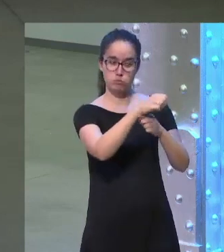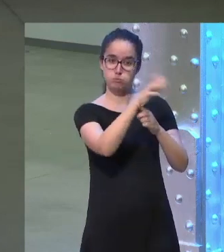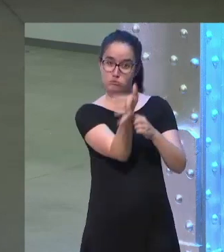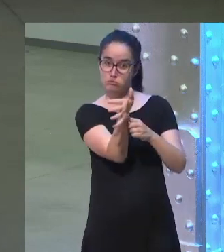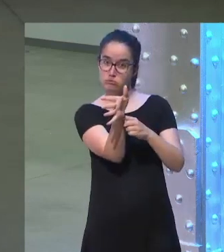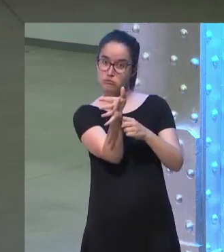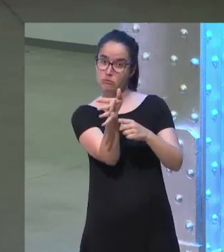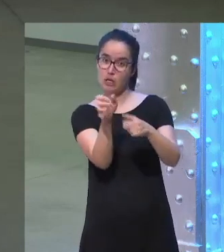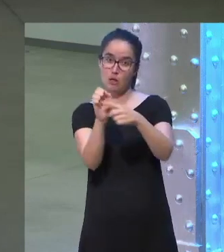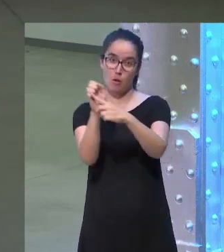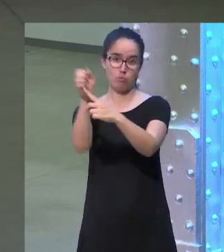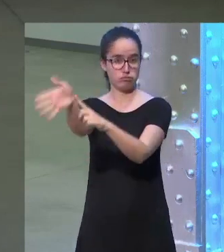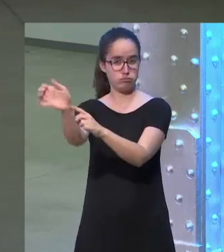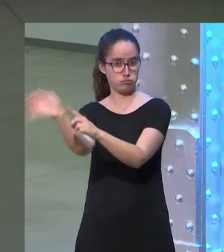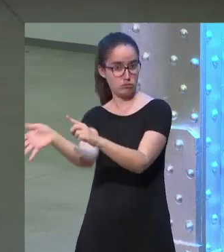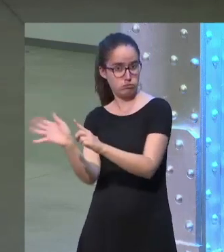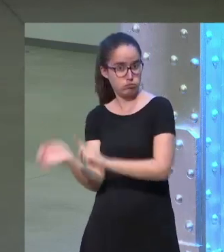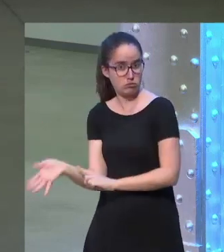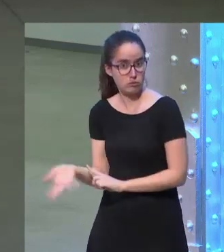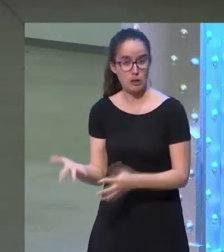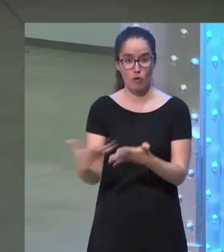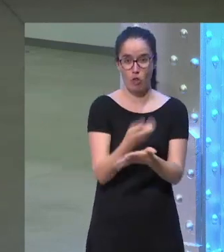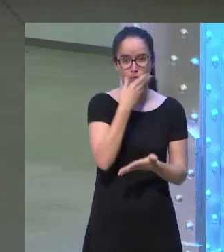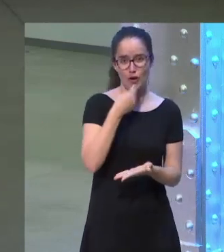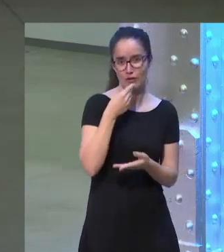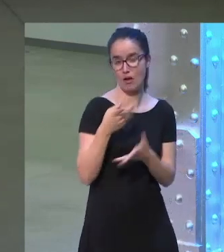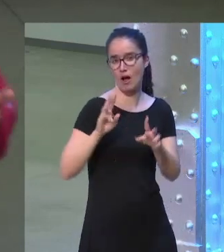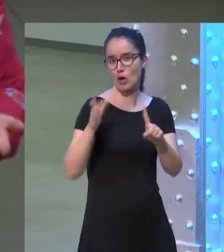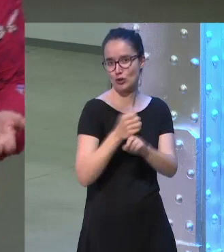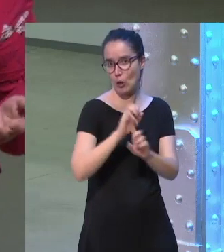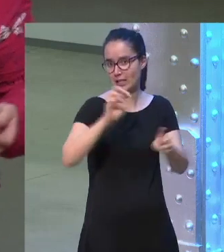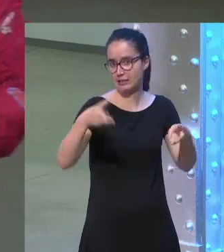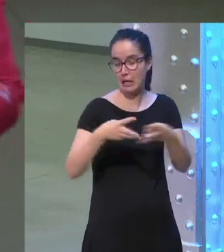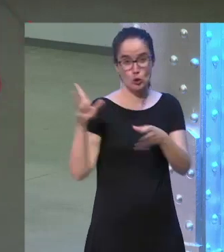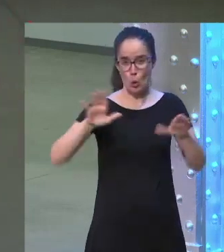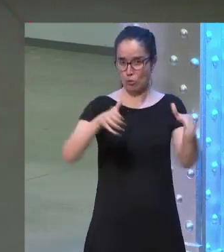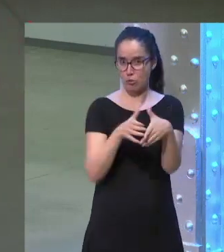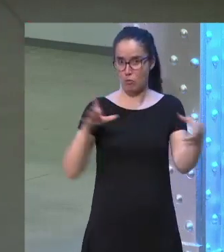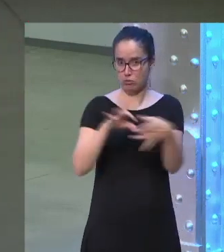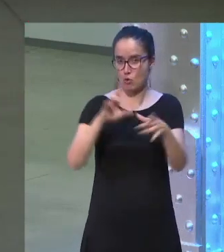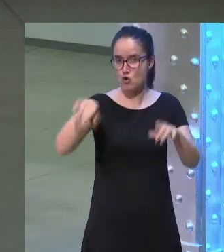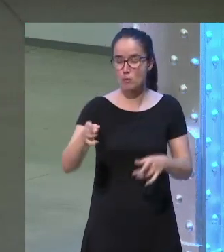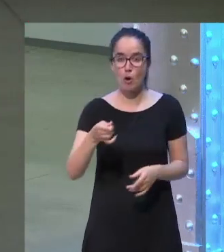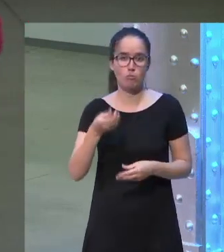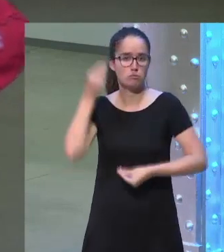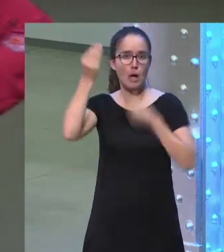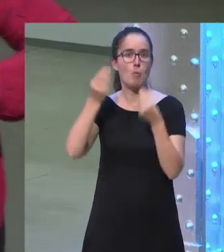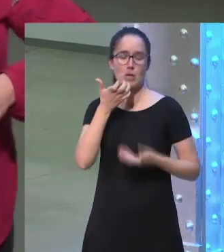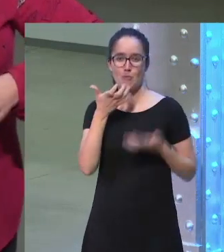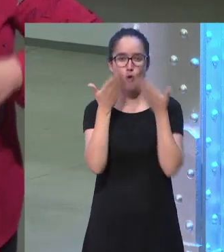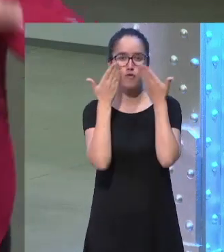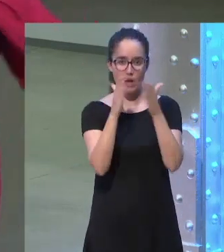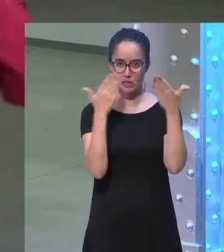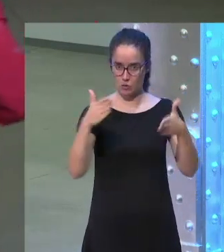pensar que eso es un grafo, bueno, eso es un ejemplo de un grafo bonito que he encontrado en internet, no representa ninguna comunidad, pero podéis pensar en Facebook, que se ve muy